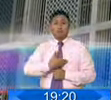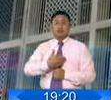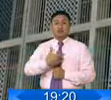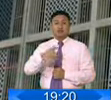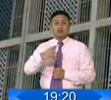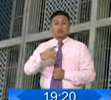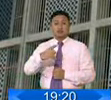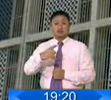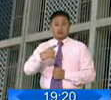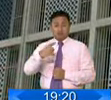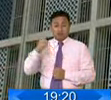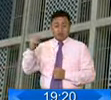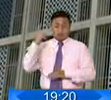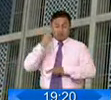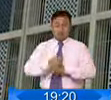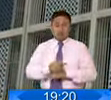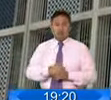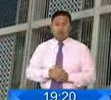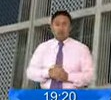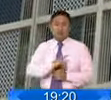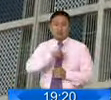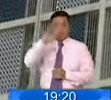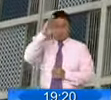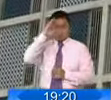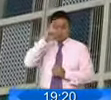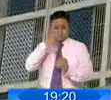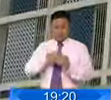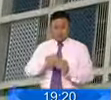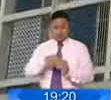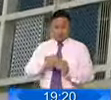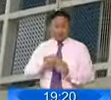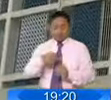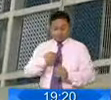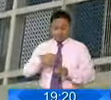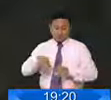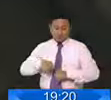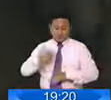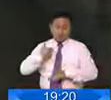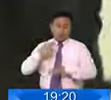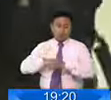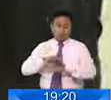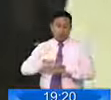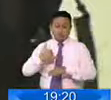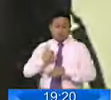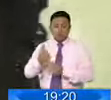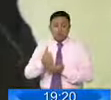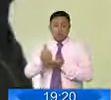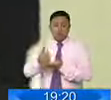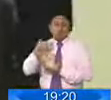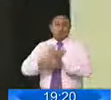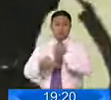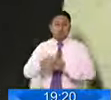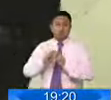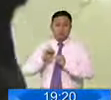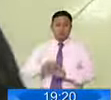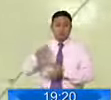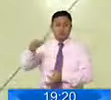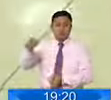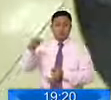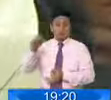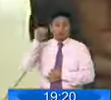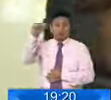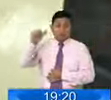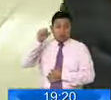República. Un policía que habría participado en el plan se declaró culpable y ahora está cooperando con la justicia. Este habría entregado documentos y